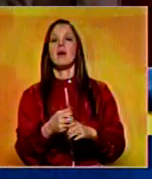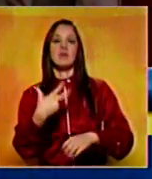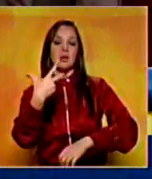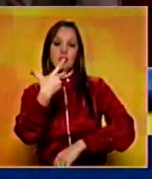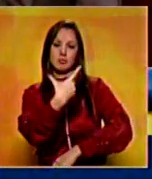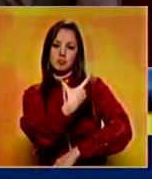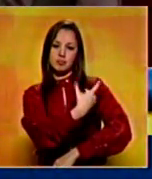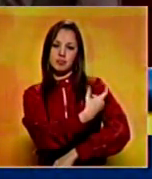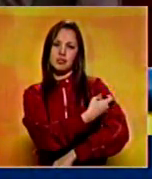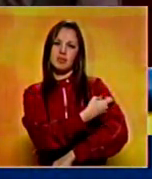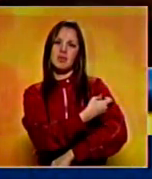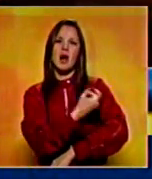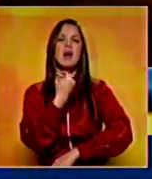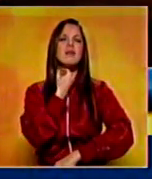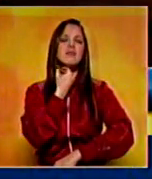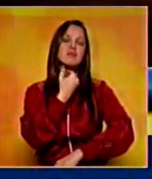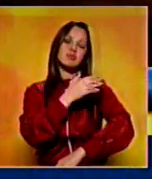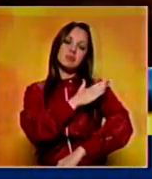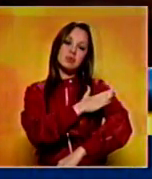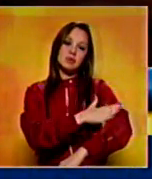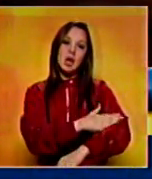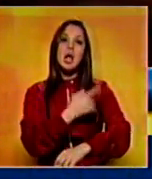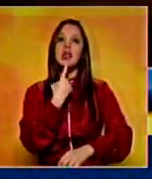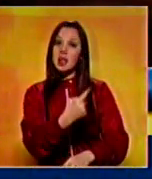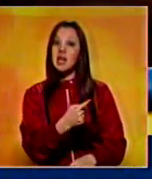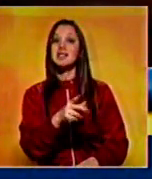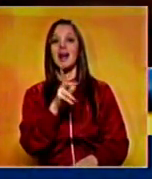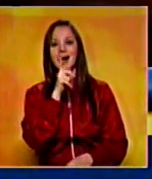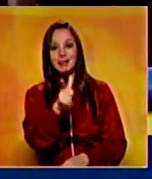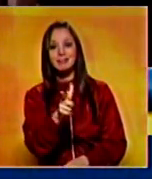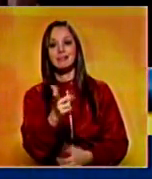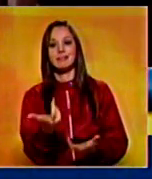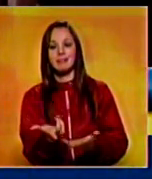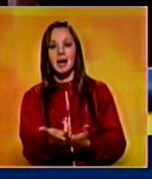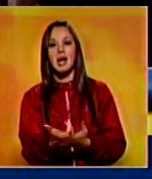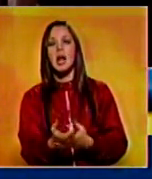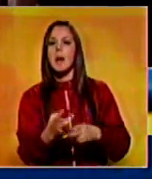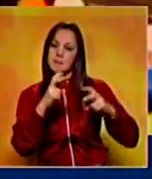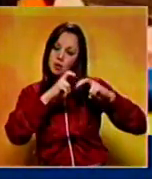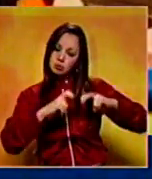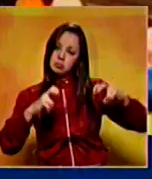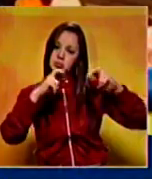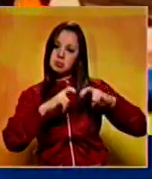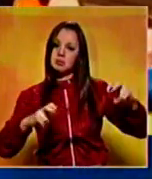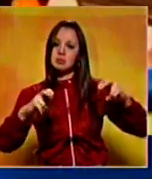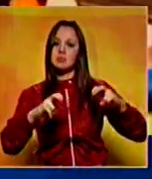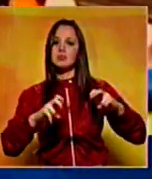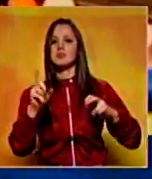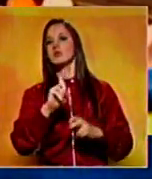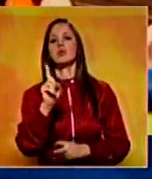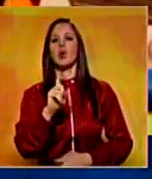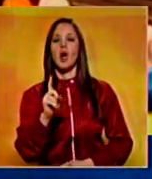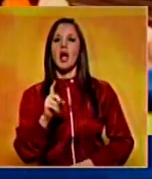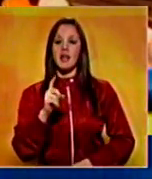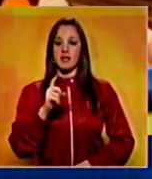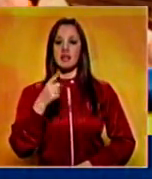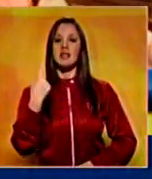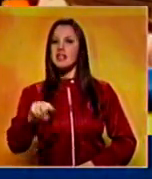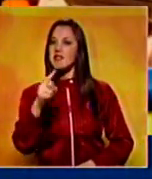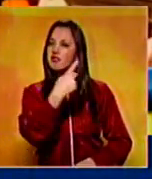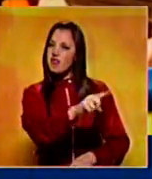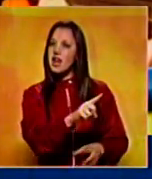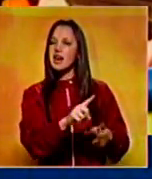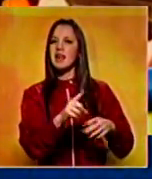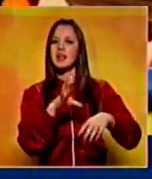con propofol ha cobrado mayor fuerza. Aunque los resultados de la autopsia no fueron concluyentes, diversas fuentes